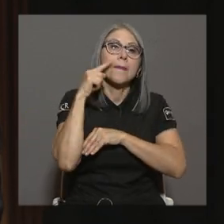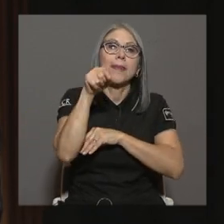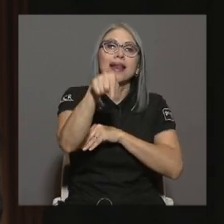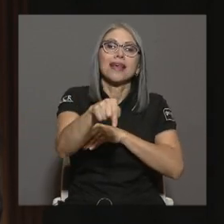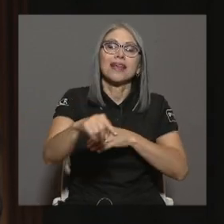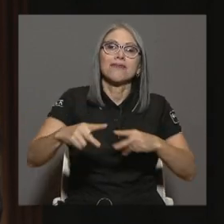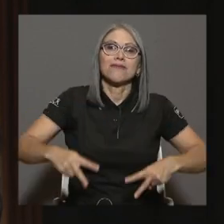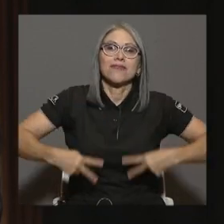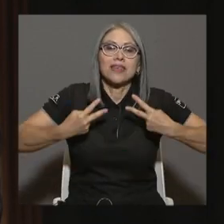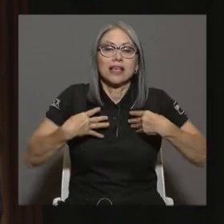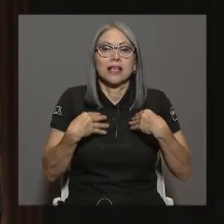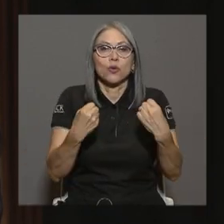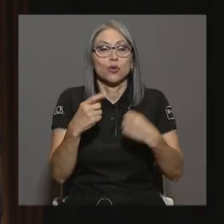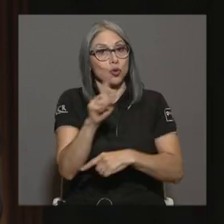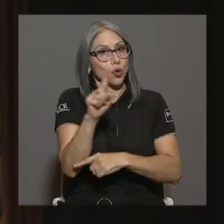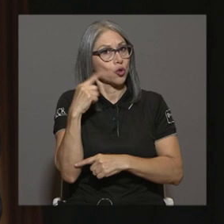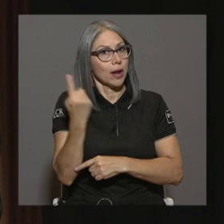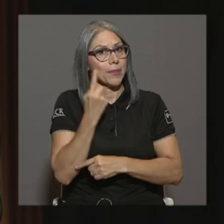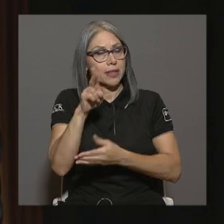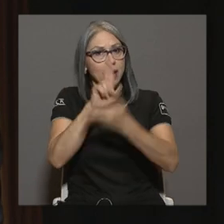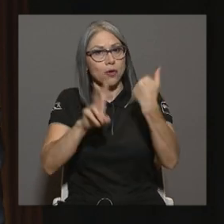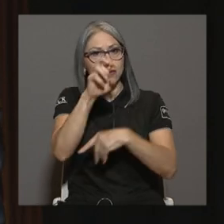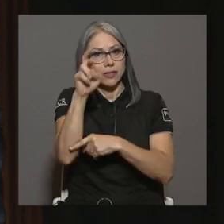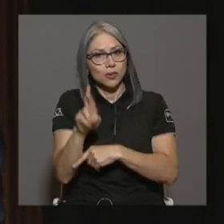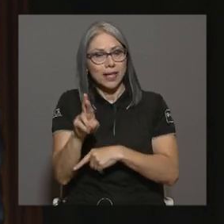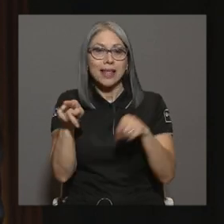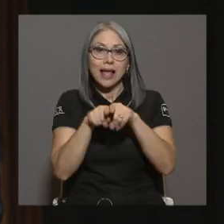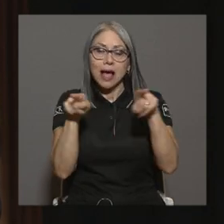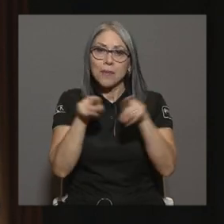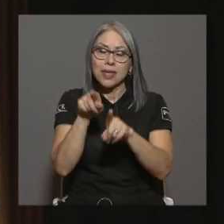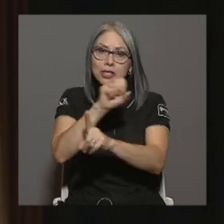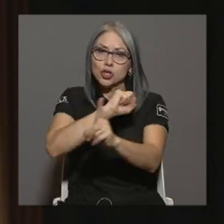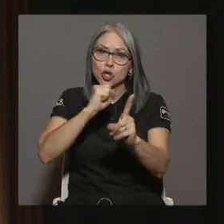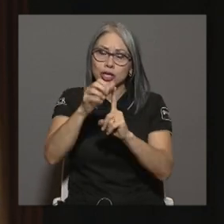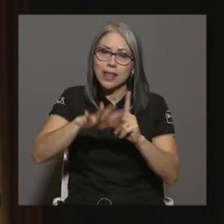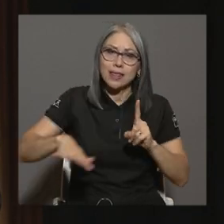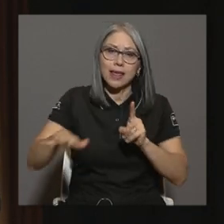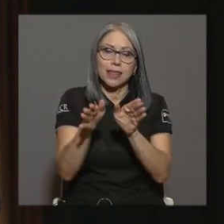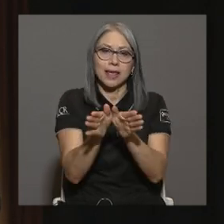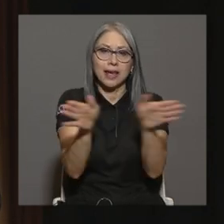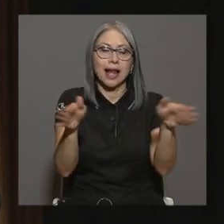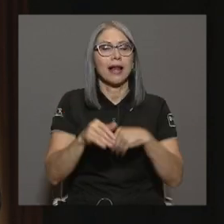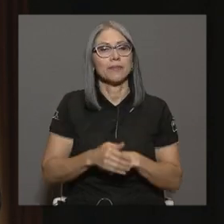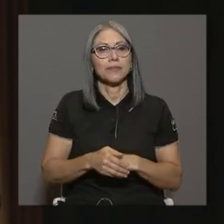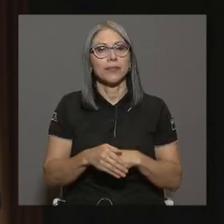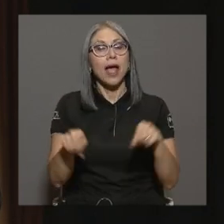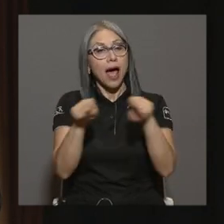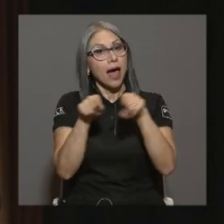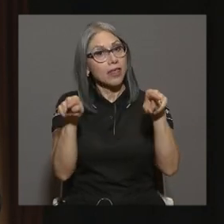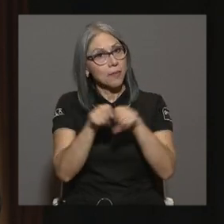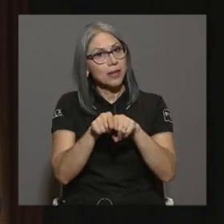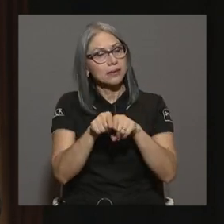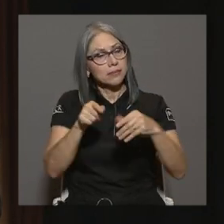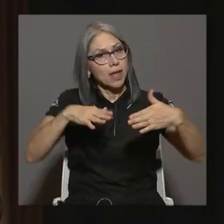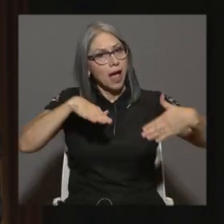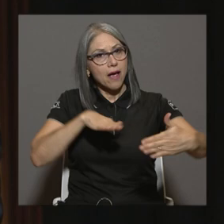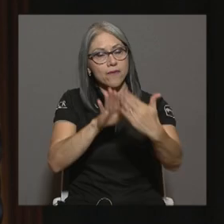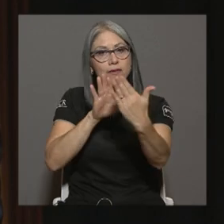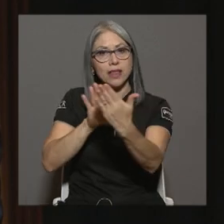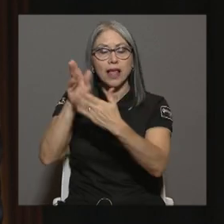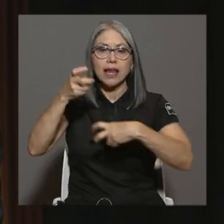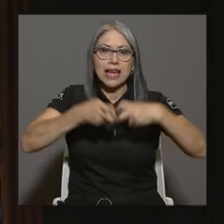salud no solamente a la Universidad de Costa Rica, sino a la sociedad en general. Además, a enfrentar las